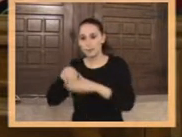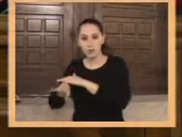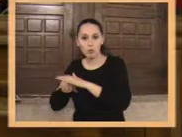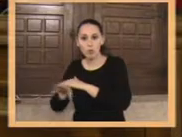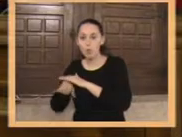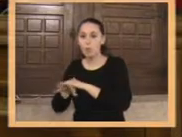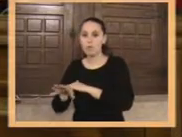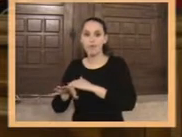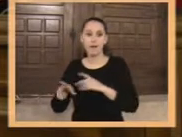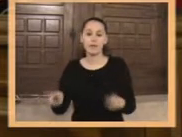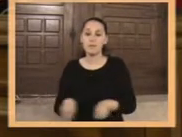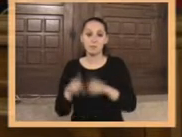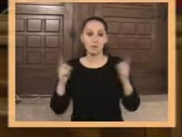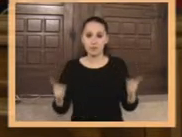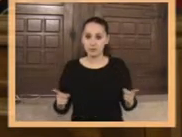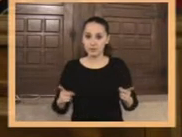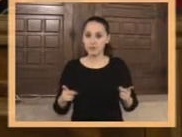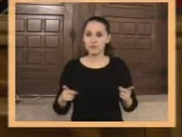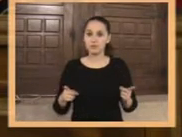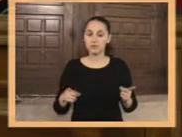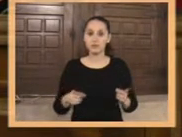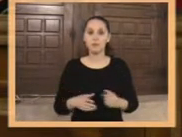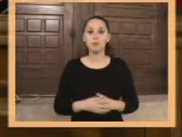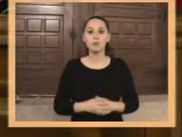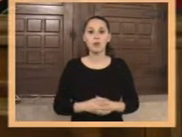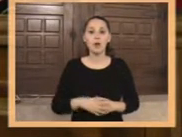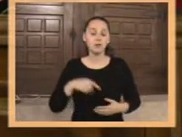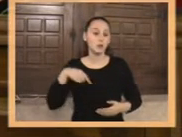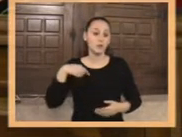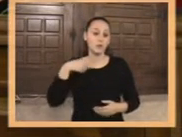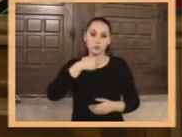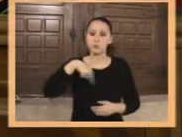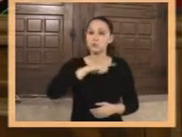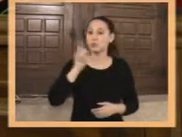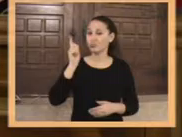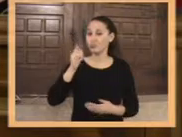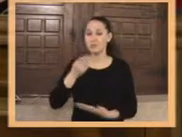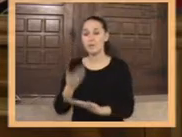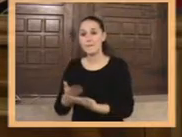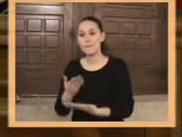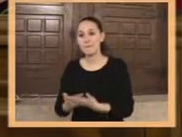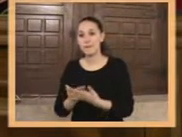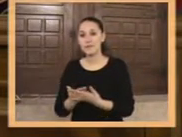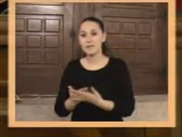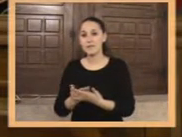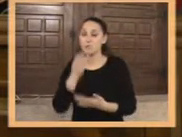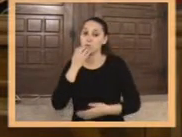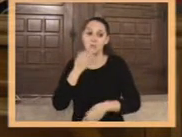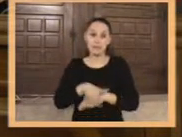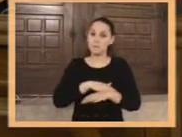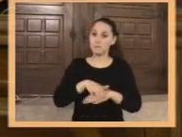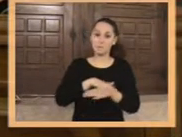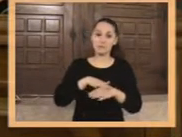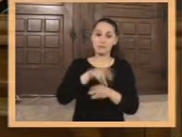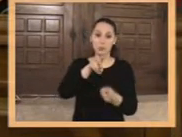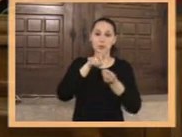que en su momento se crea conveniente. Lo único que pedimos es que efectivamente se ponga el uso, si así lo pide el Ministerio, si es preceptivo,